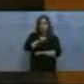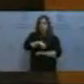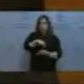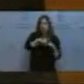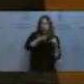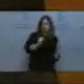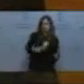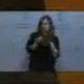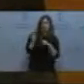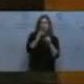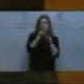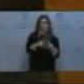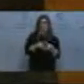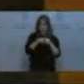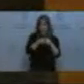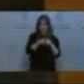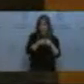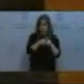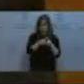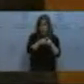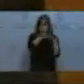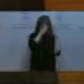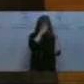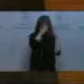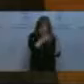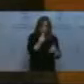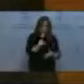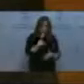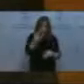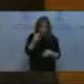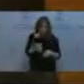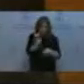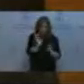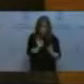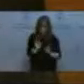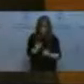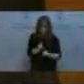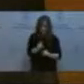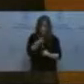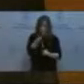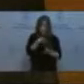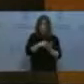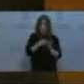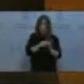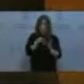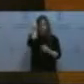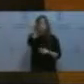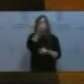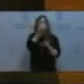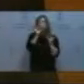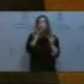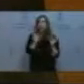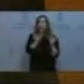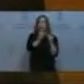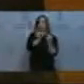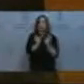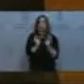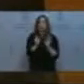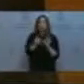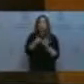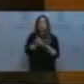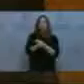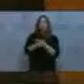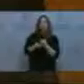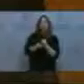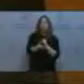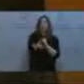que me diga usted hoy si eso no va a ser así. Yo le digo que, tal como está planteado el plan, ese es el futuro